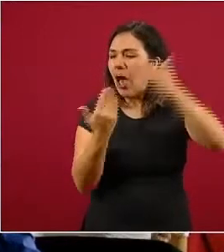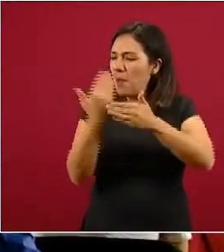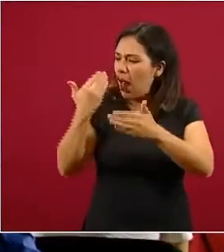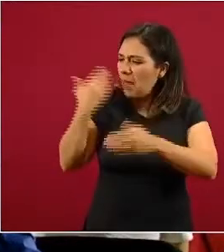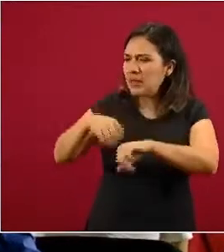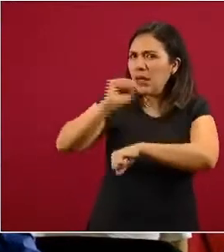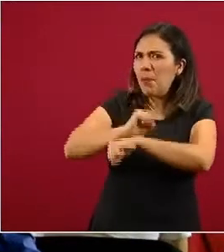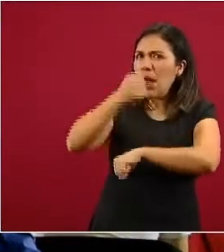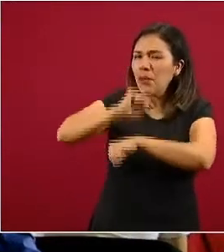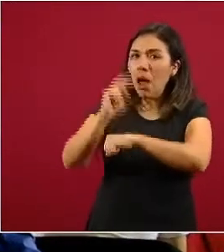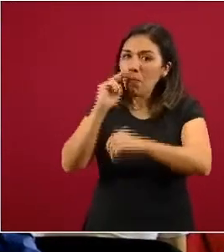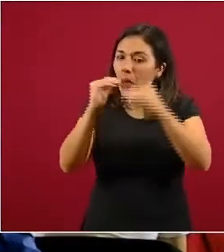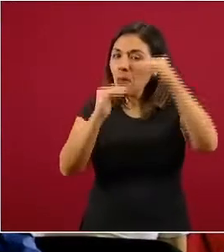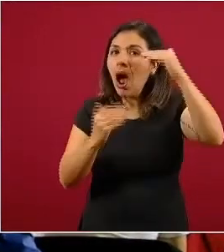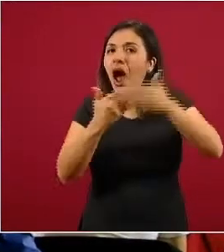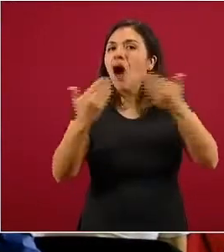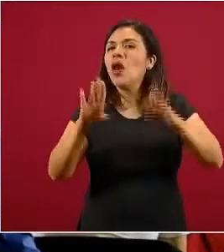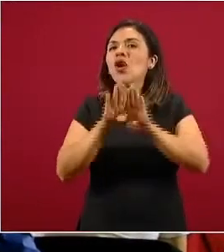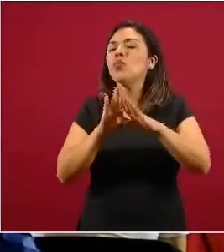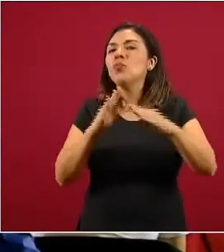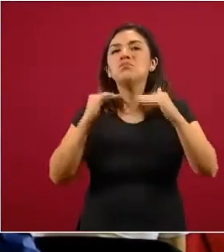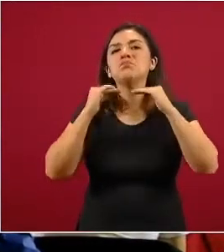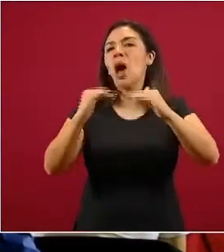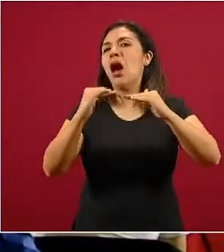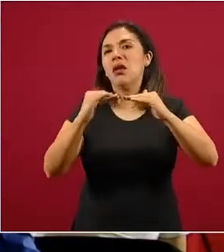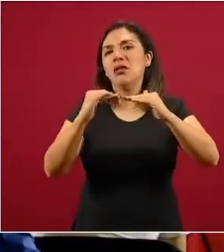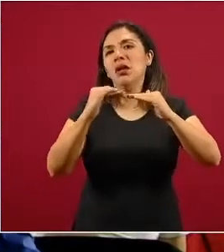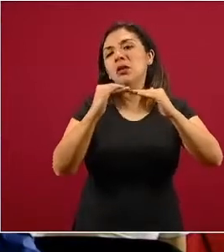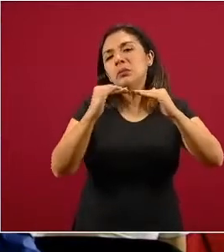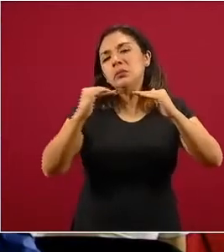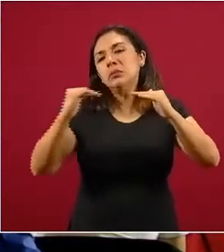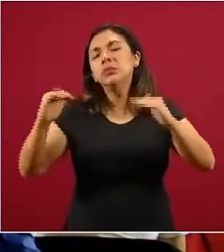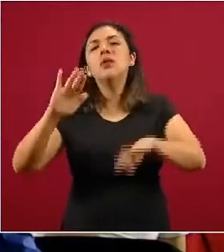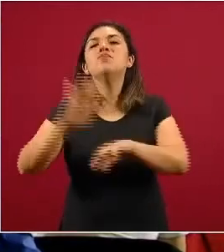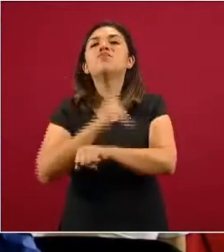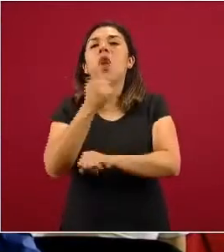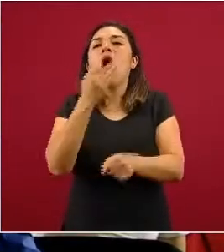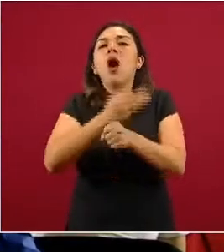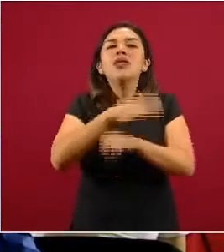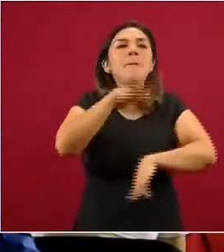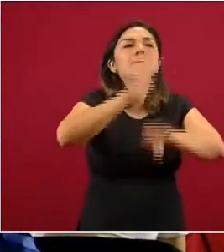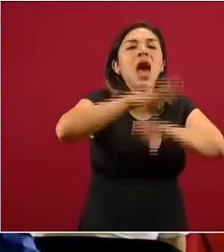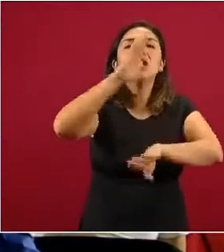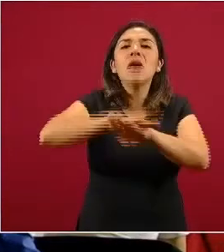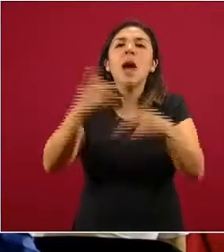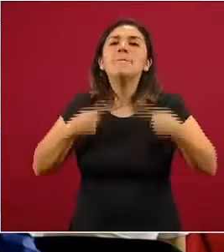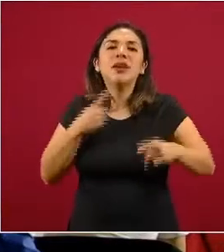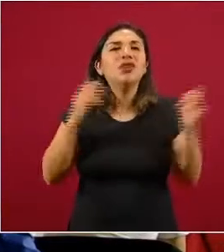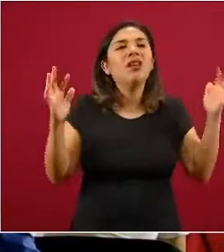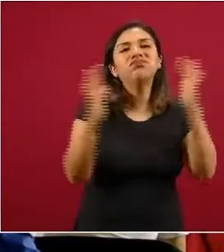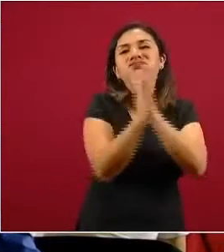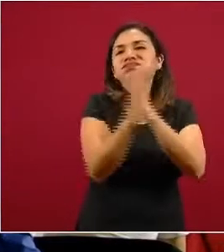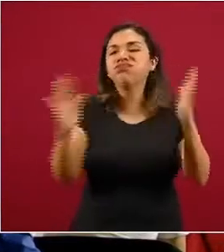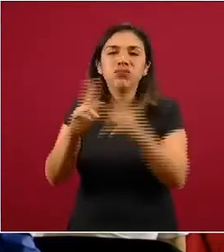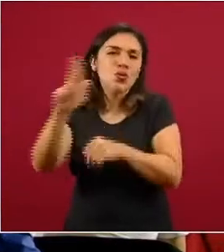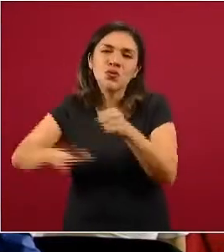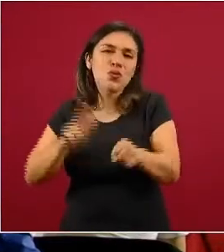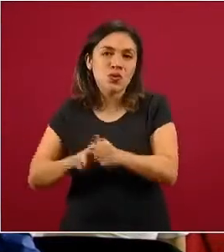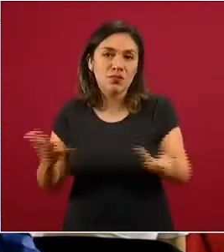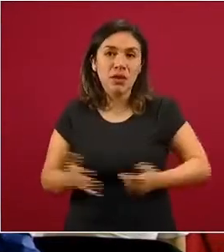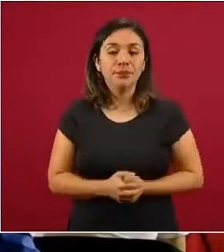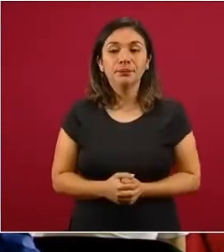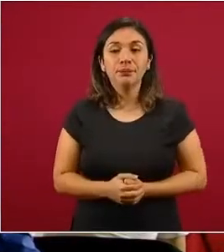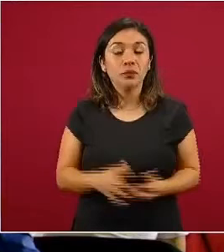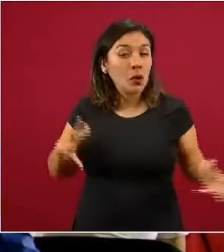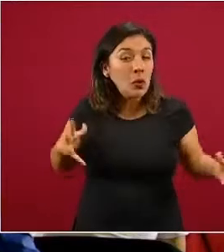incremento con respecto a la semana 32. Sin embargo, este incremento no ha superado